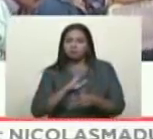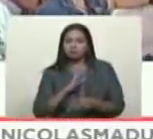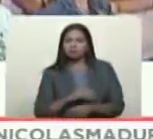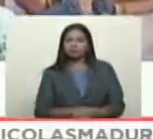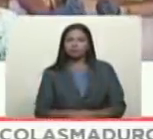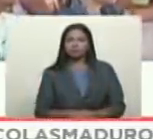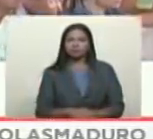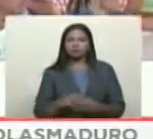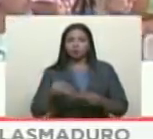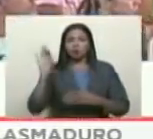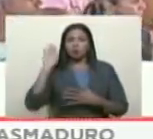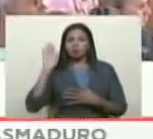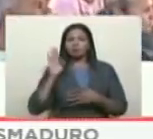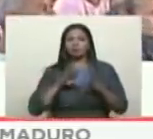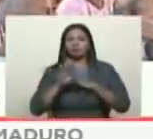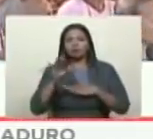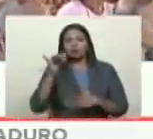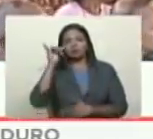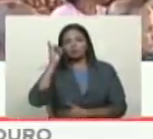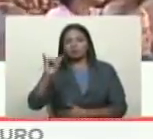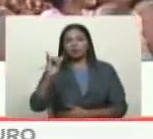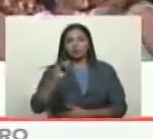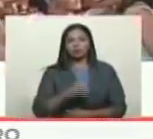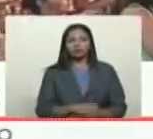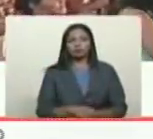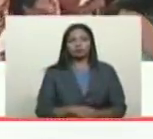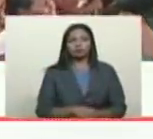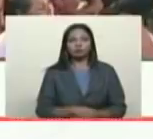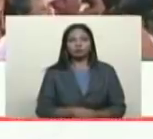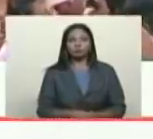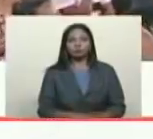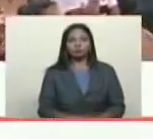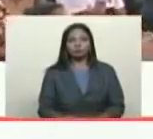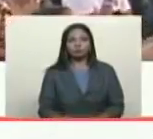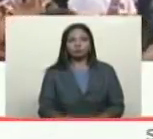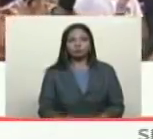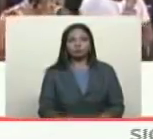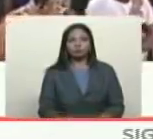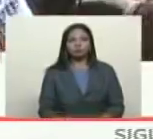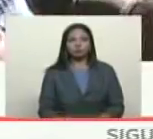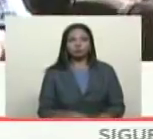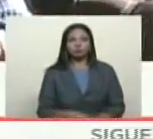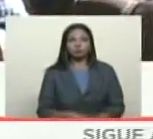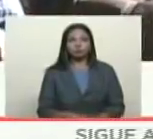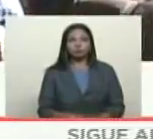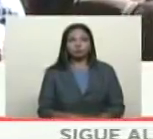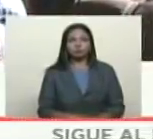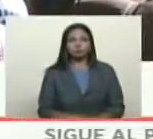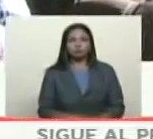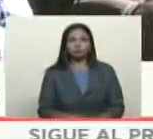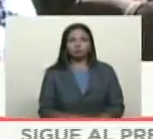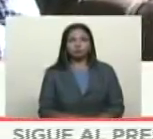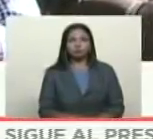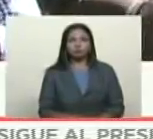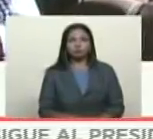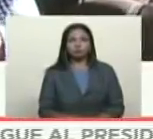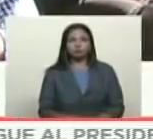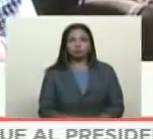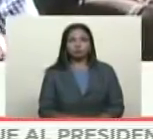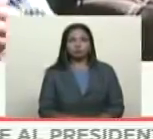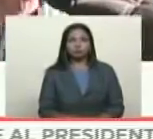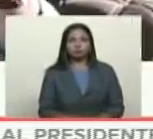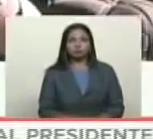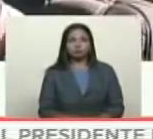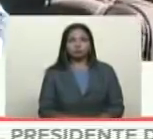compromisos y avances, Yaracuy. Buenas tardes, comandante presidente. En primer lugar, pues, agradecerle en nombre de todos